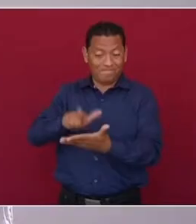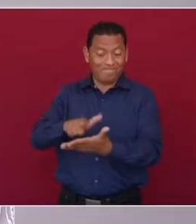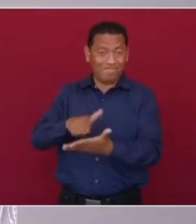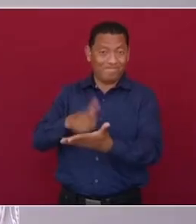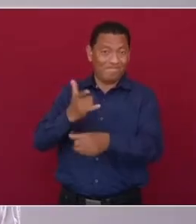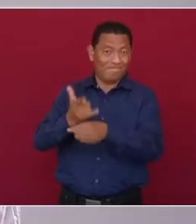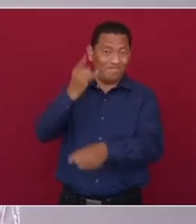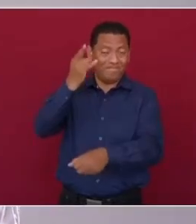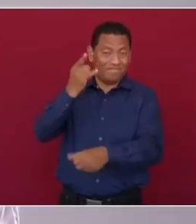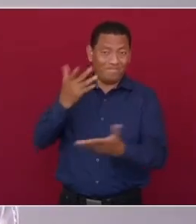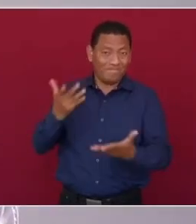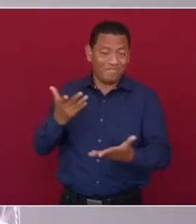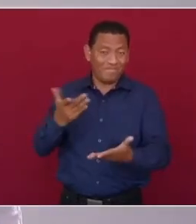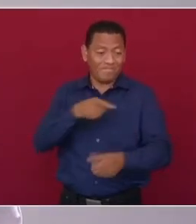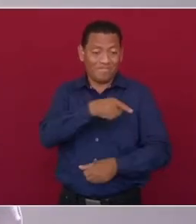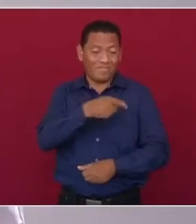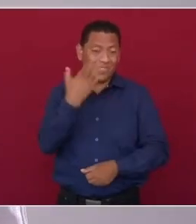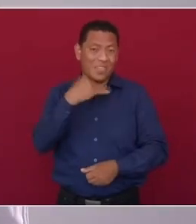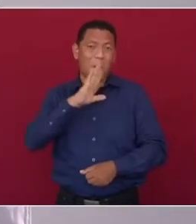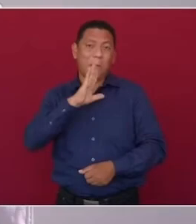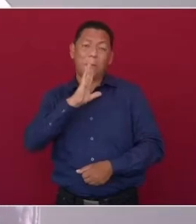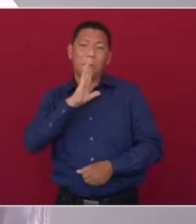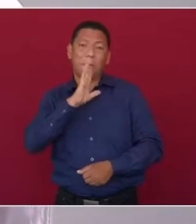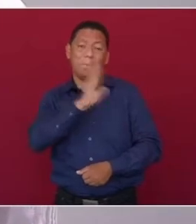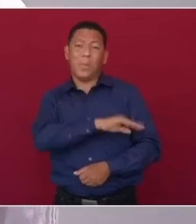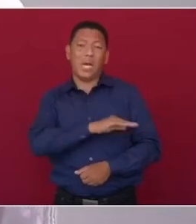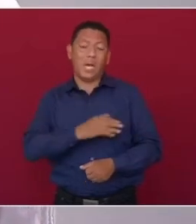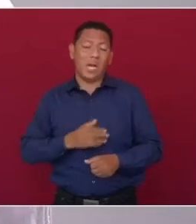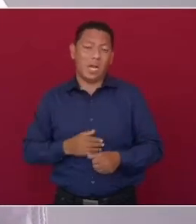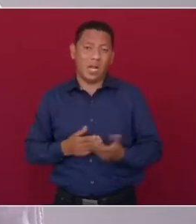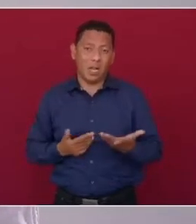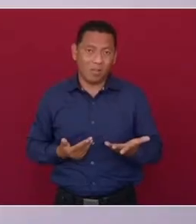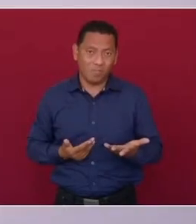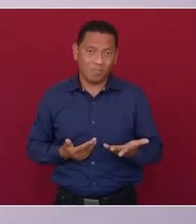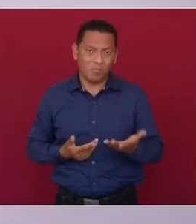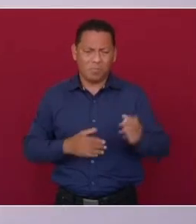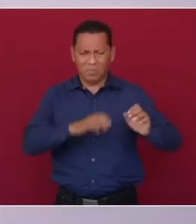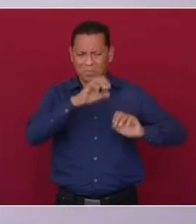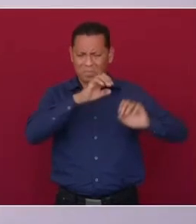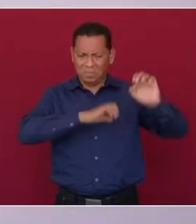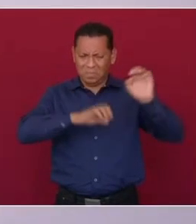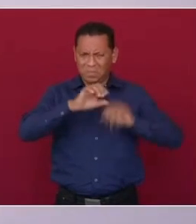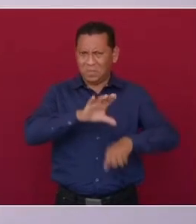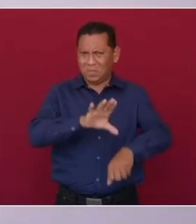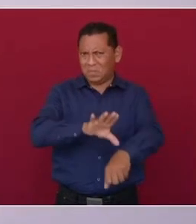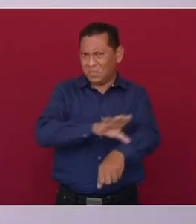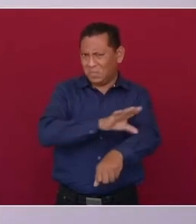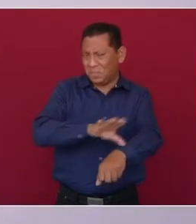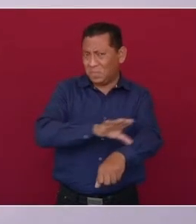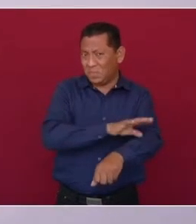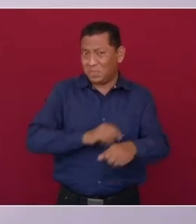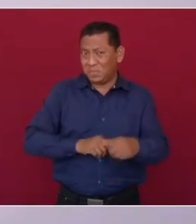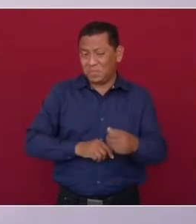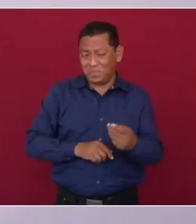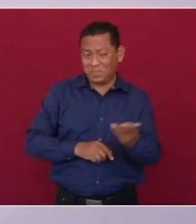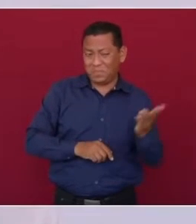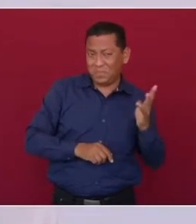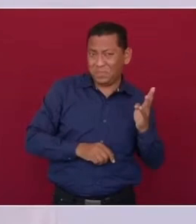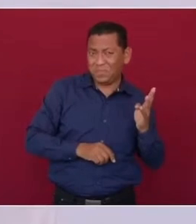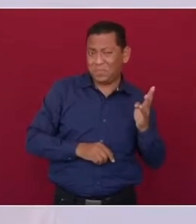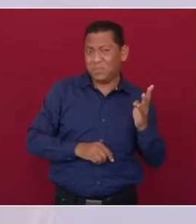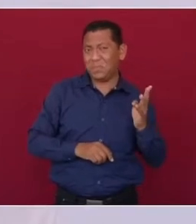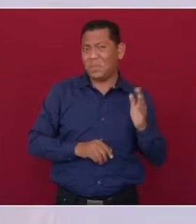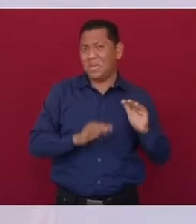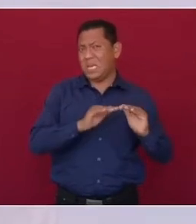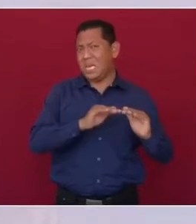la práctica tramposa de hacer pasar como empresarios del sector eléctrico a grandes